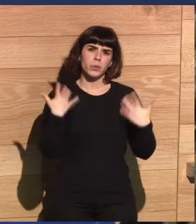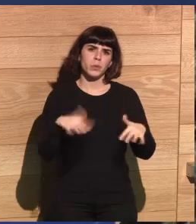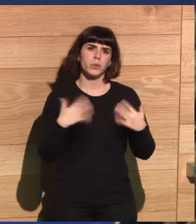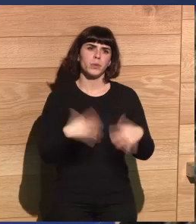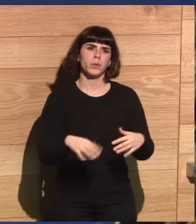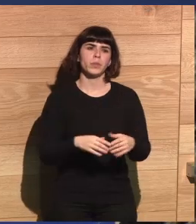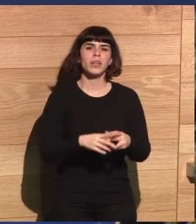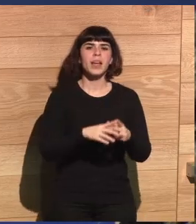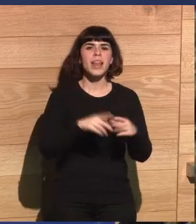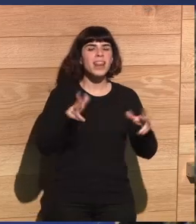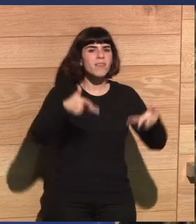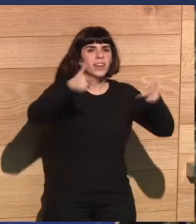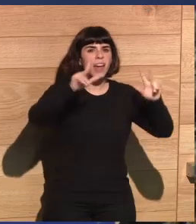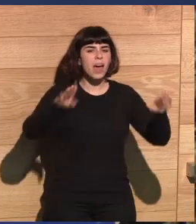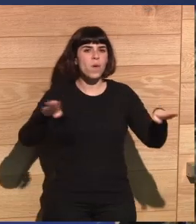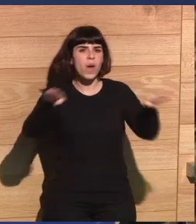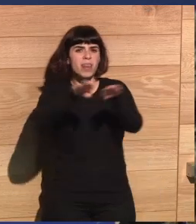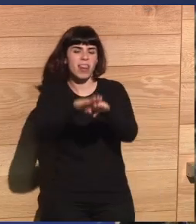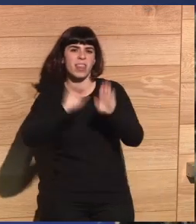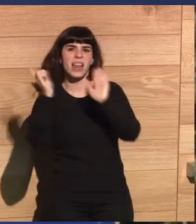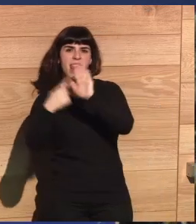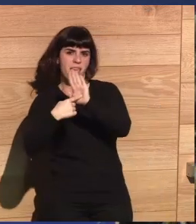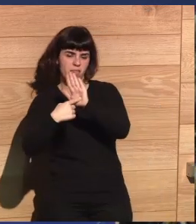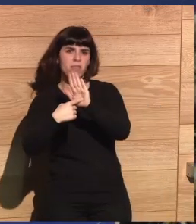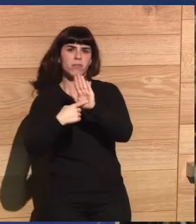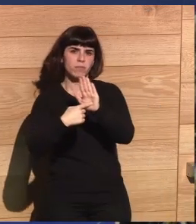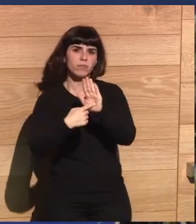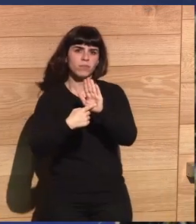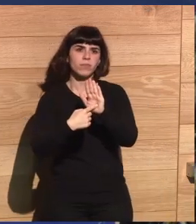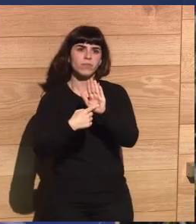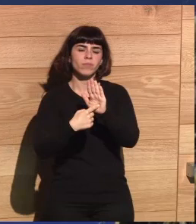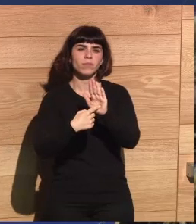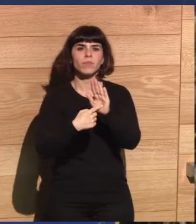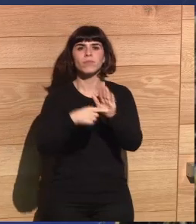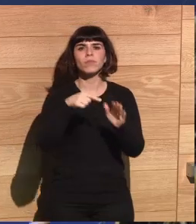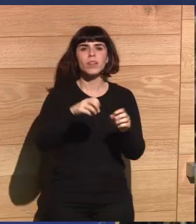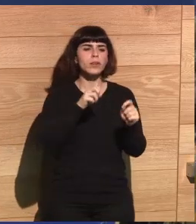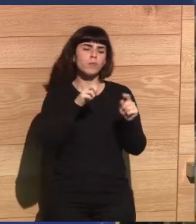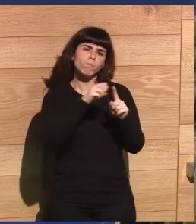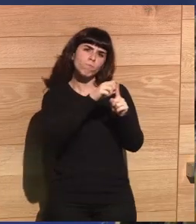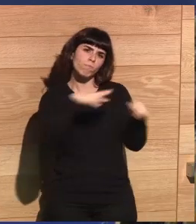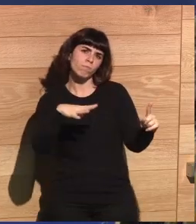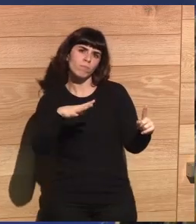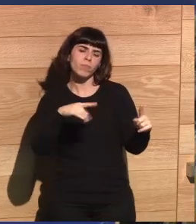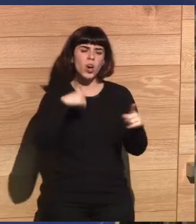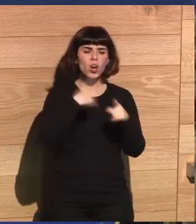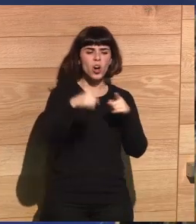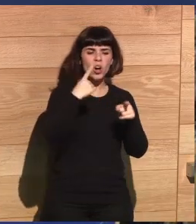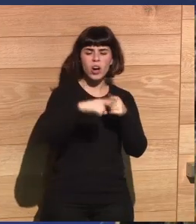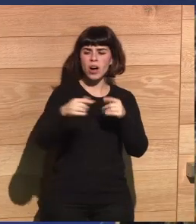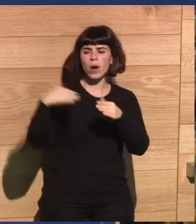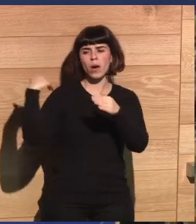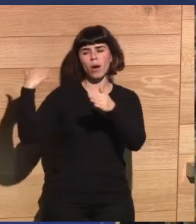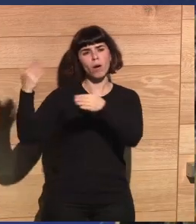nunca. Libertad, igualdad y ley. Creo que precisamente porque tenemos que tener la perspectiva de lo que ha ocurrido y quienes han estado antes